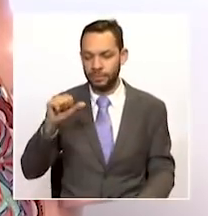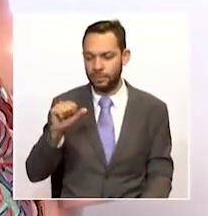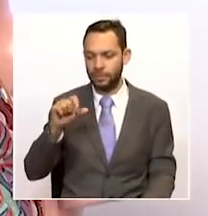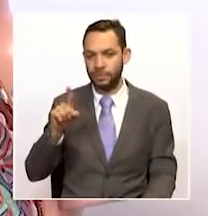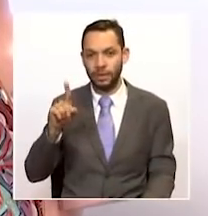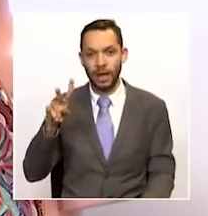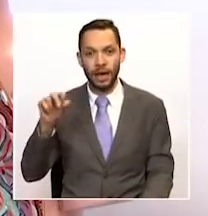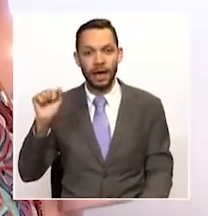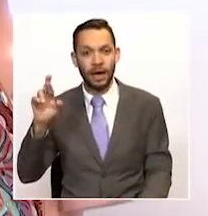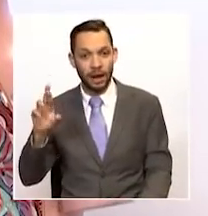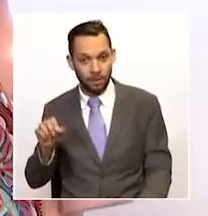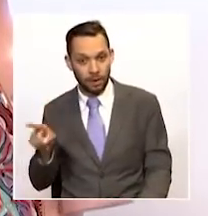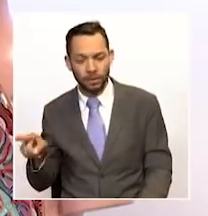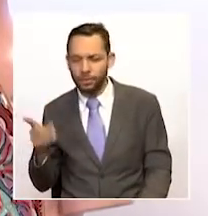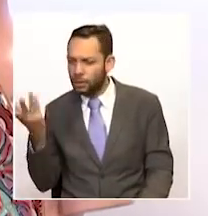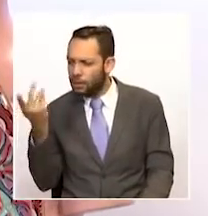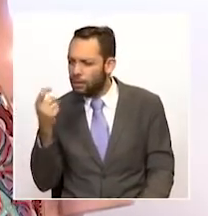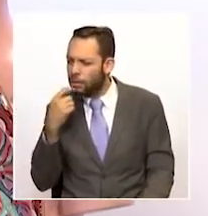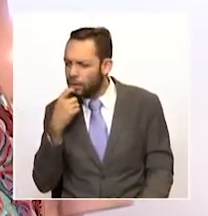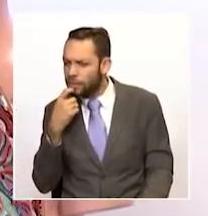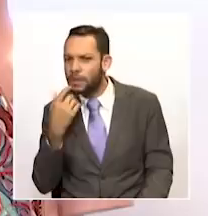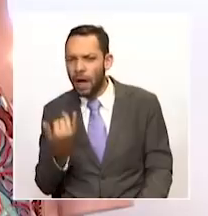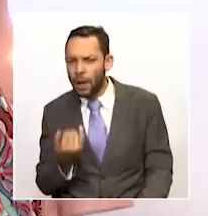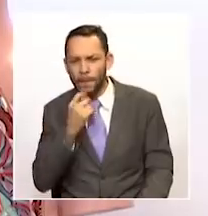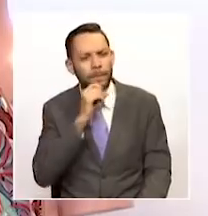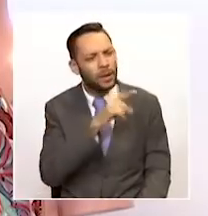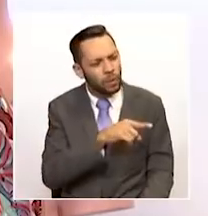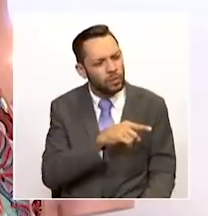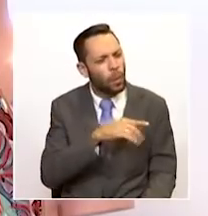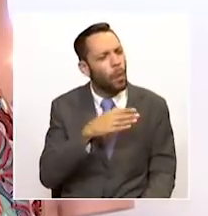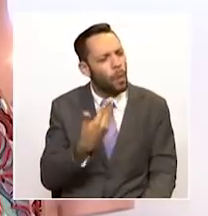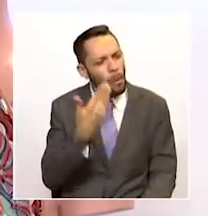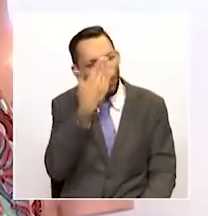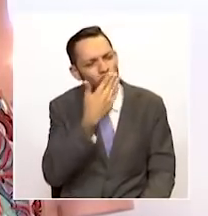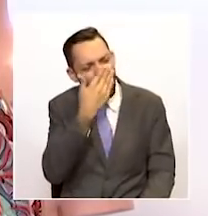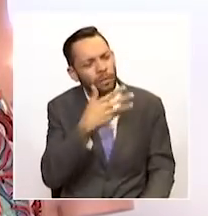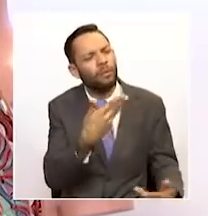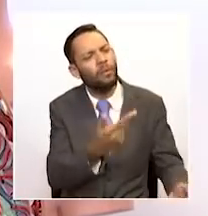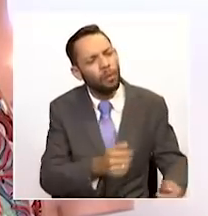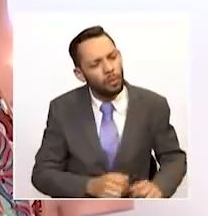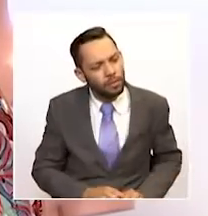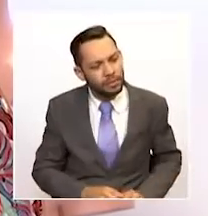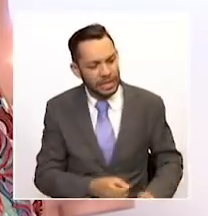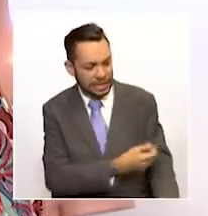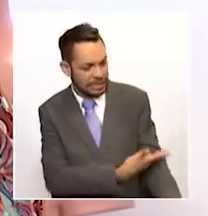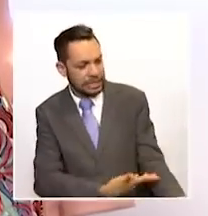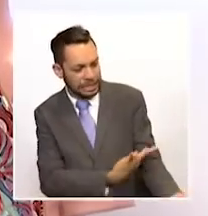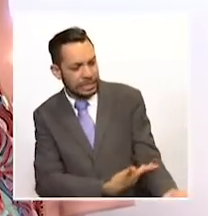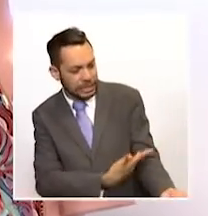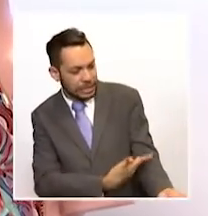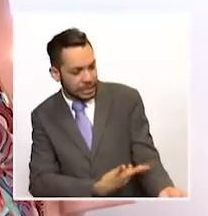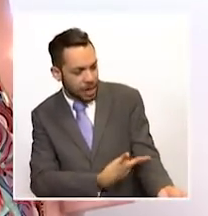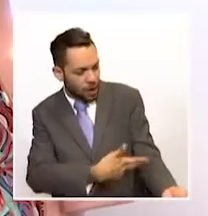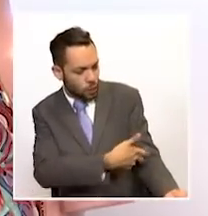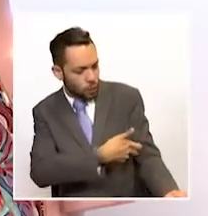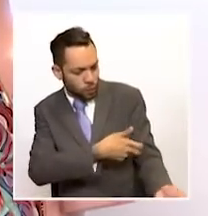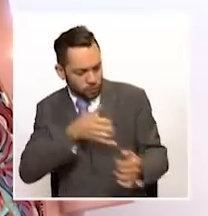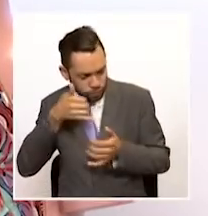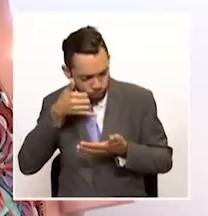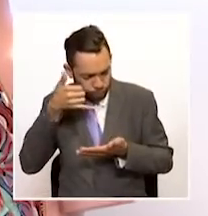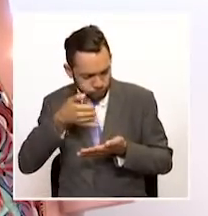mi sobrina y como me comprara usted es autor hill bracken le sangre a ver qué es lo que pasa en esa paciente